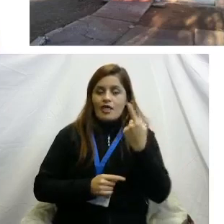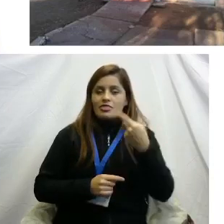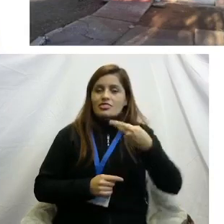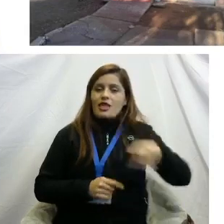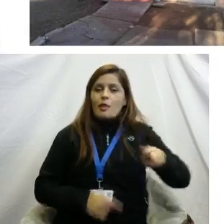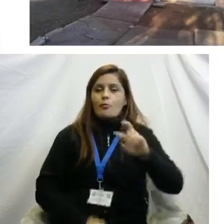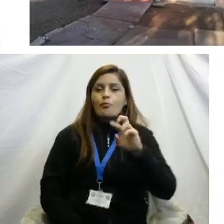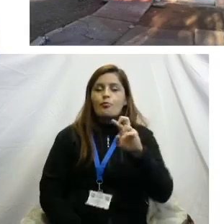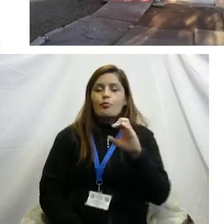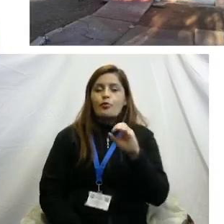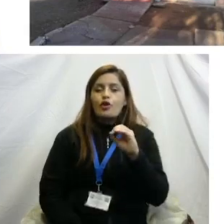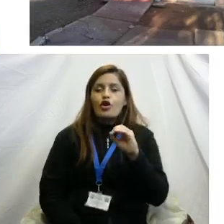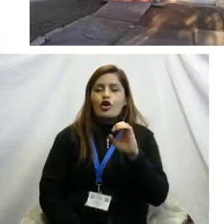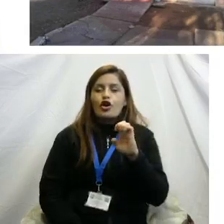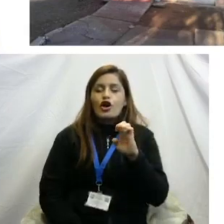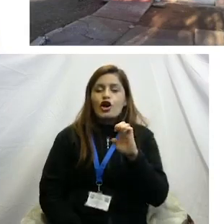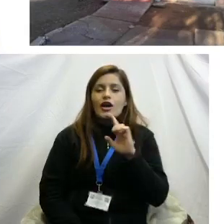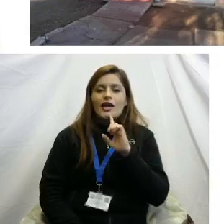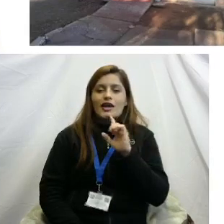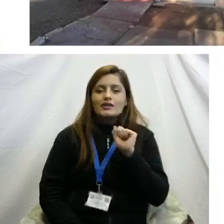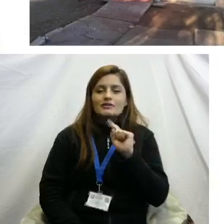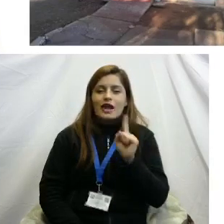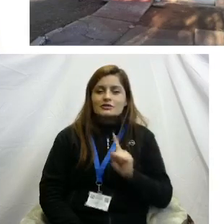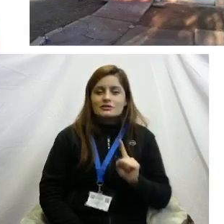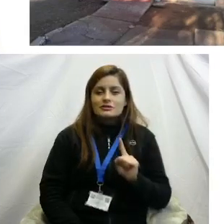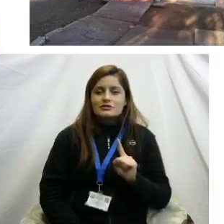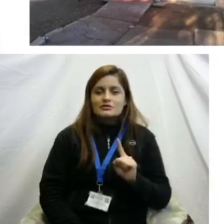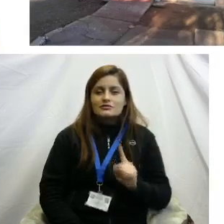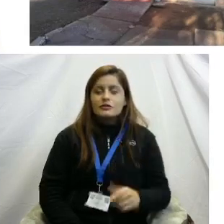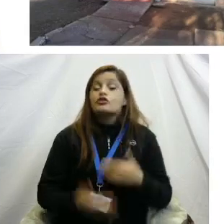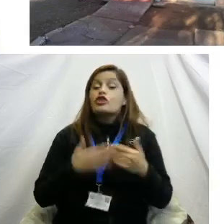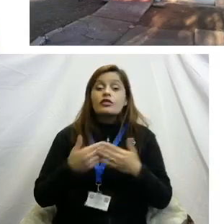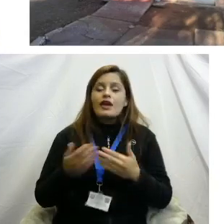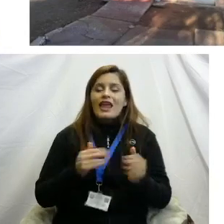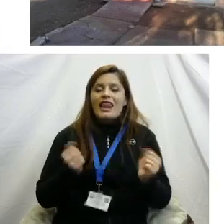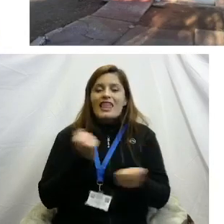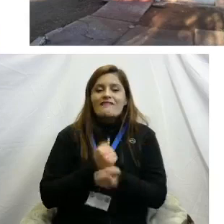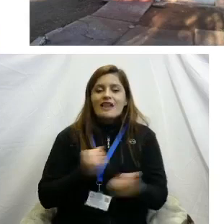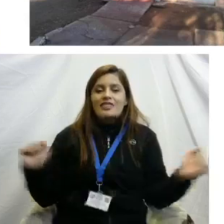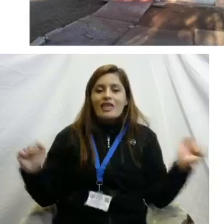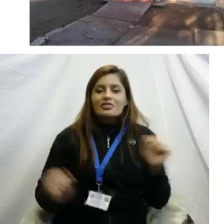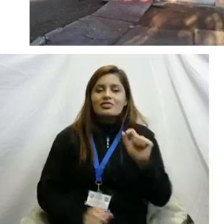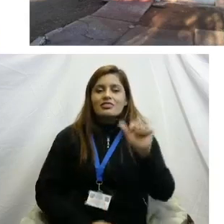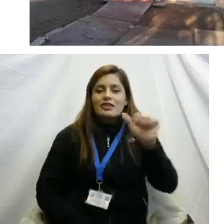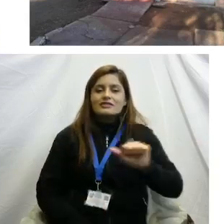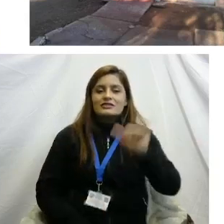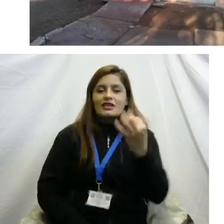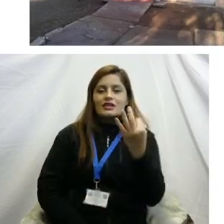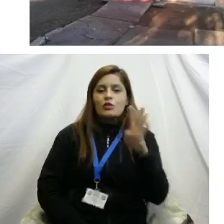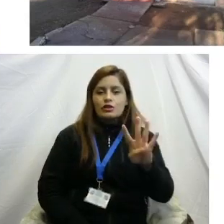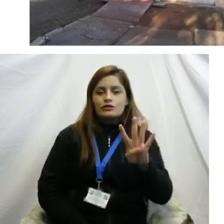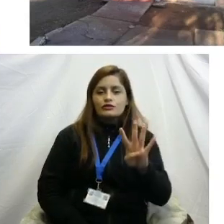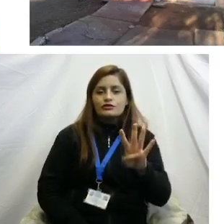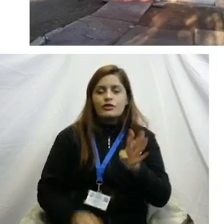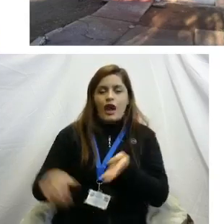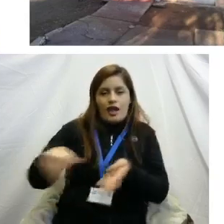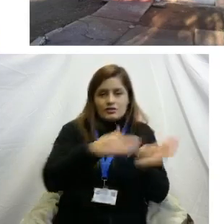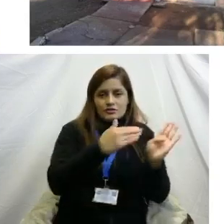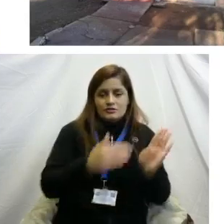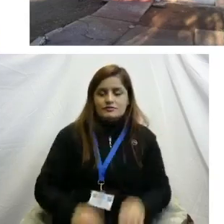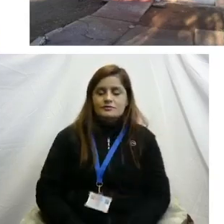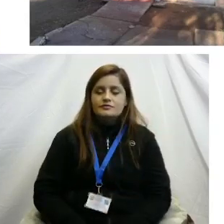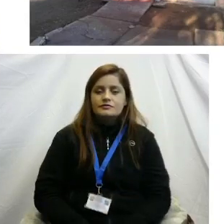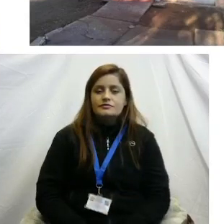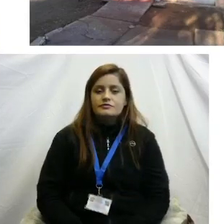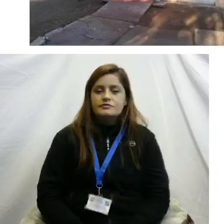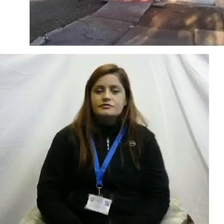que corresponde a los poetas. Esta está ubicada en Libertad 1634.